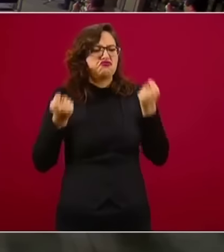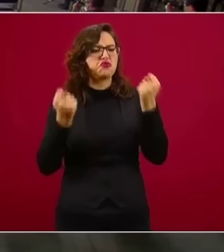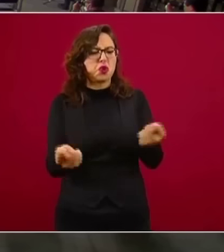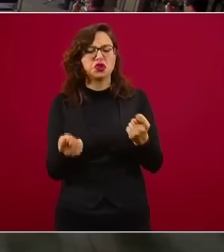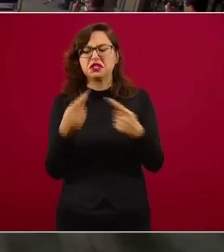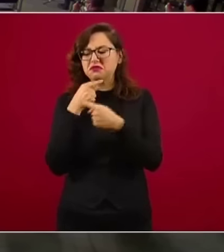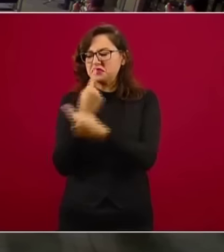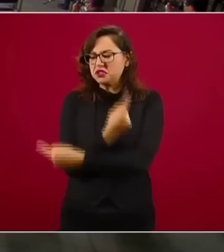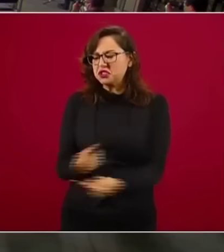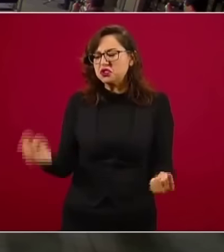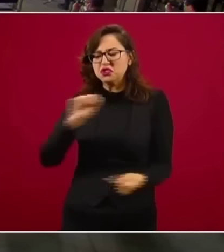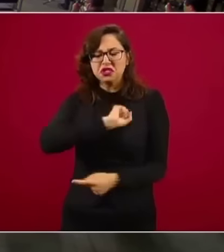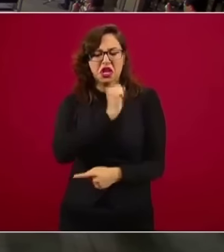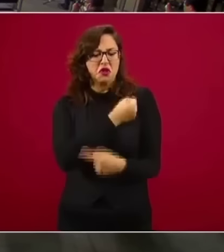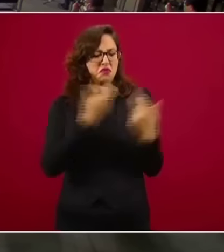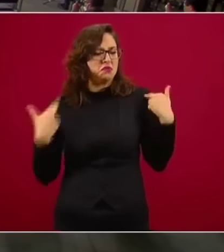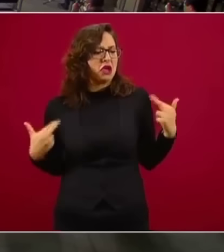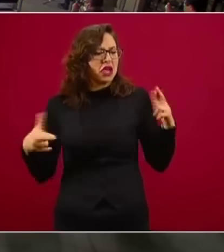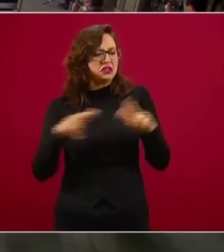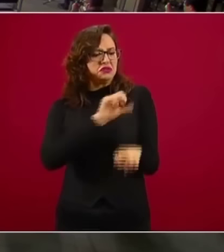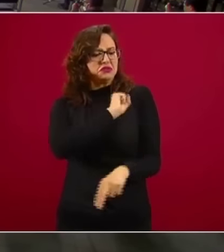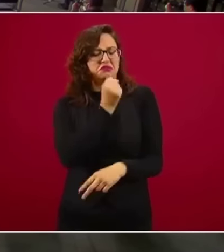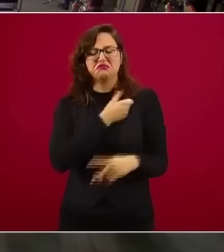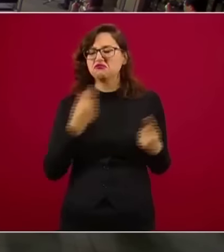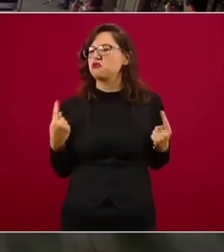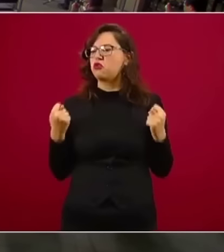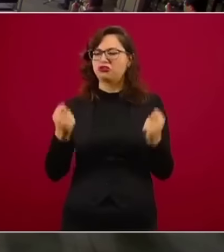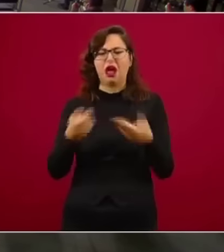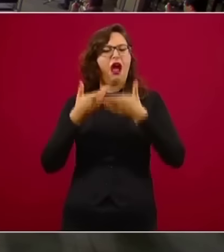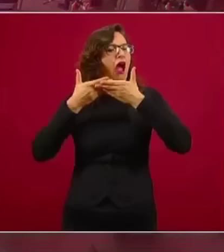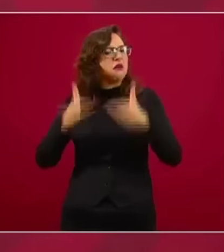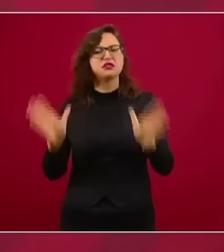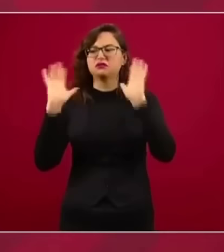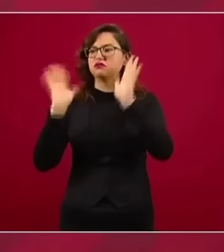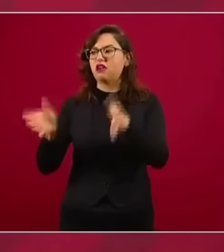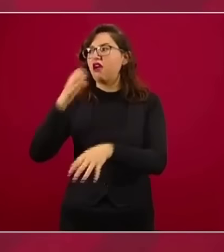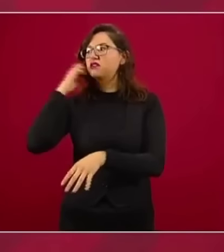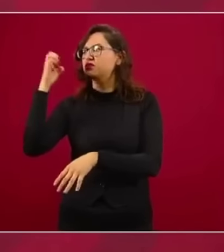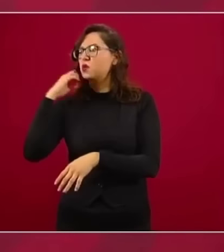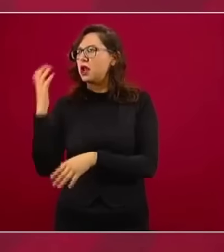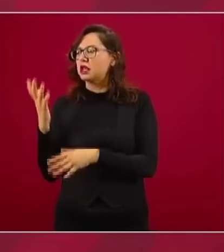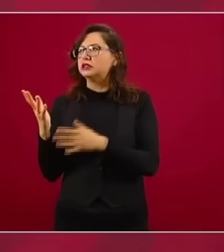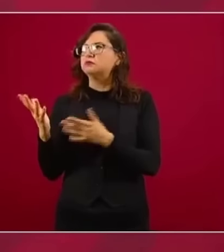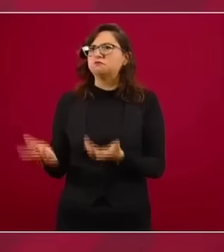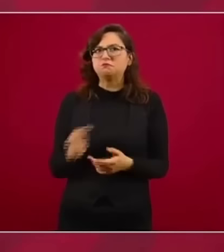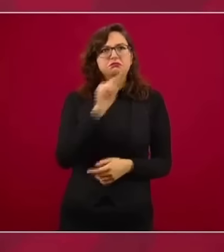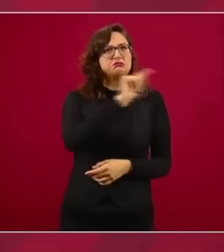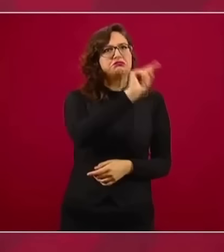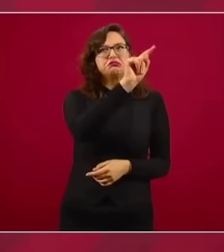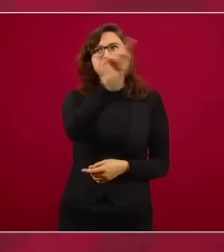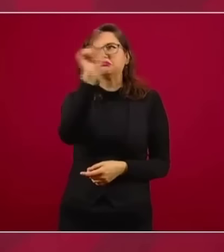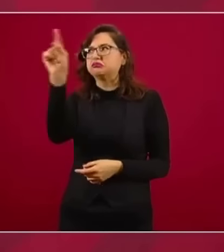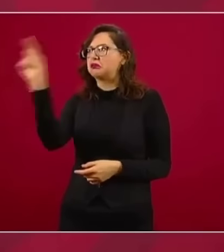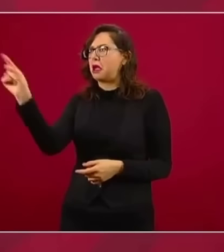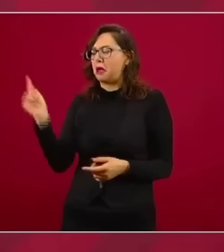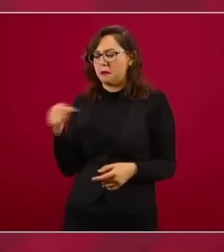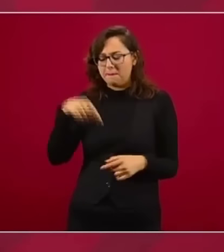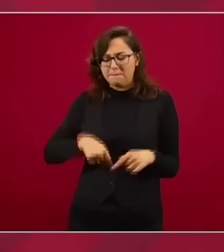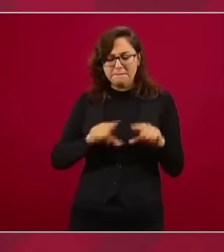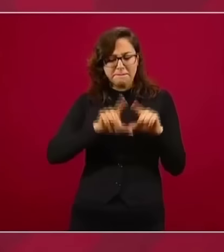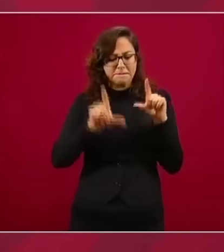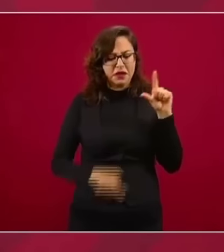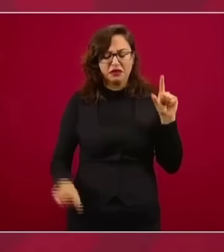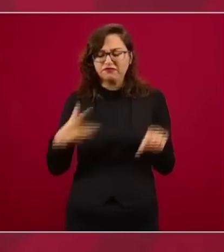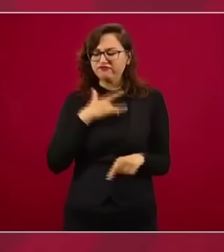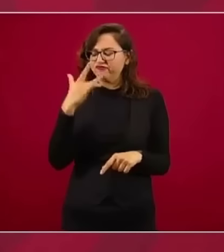su infancia, de su magisterio y de la población. México no se rindió, concluyó satisfactoriamente el